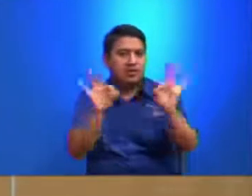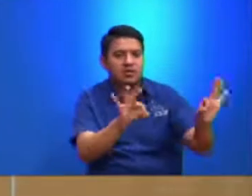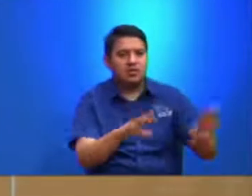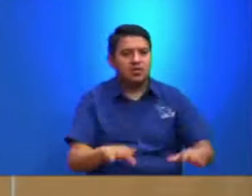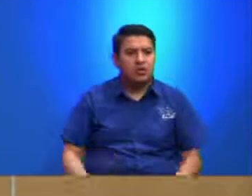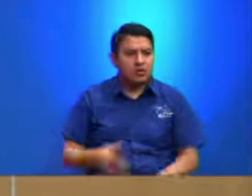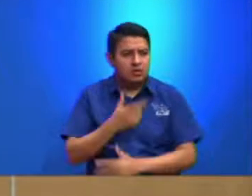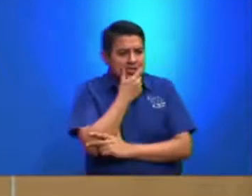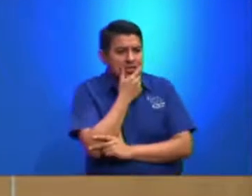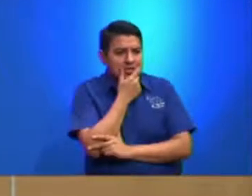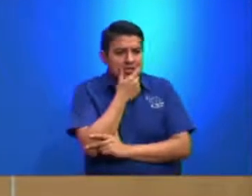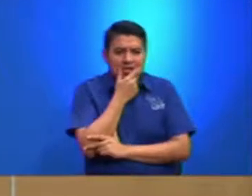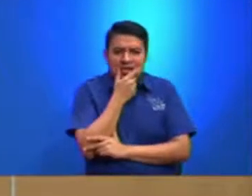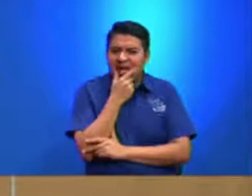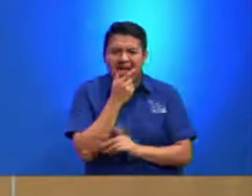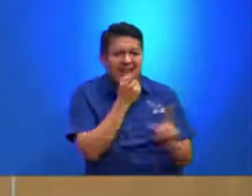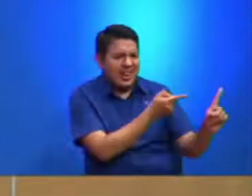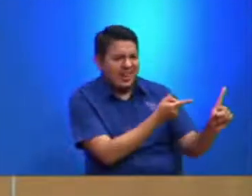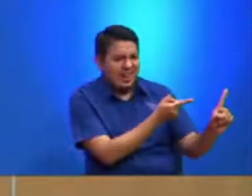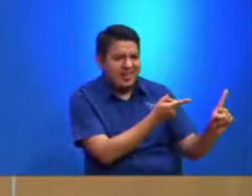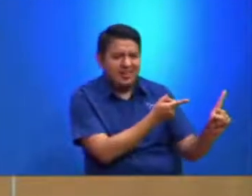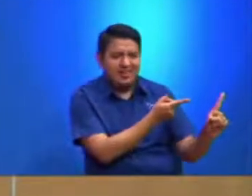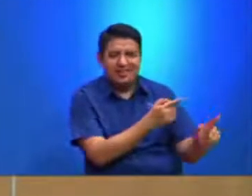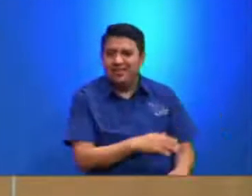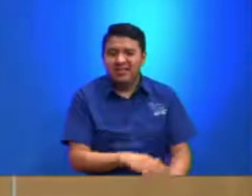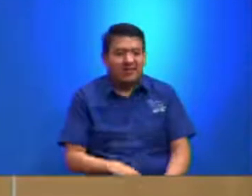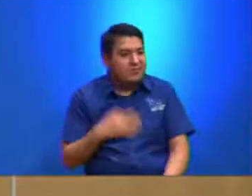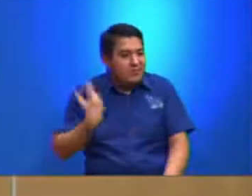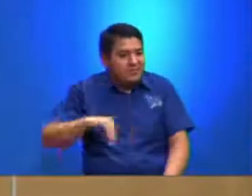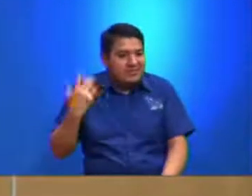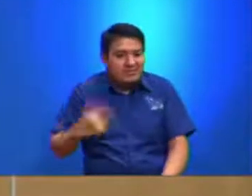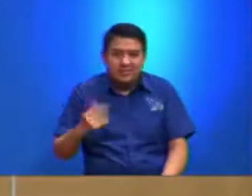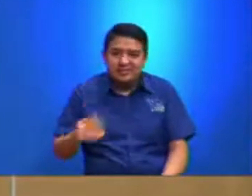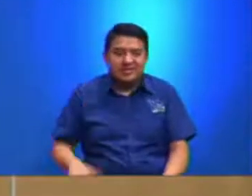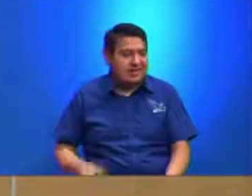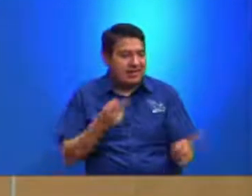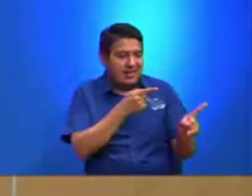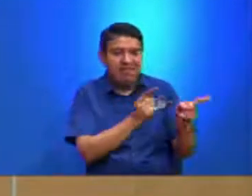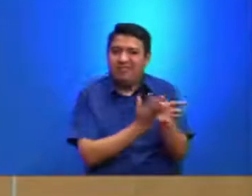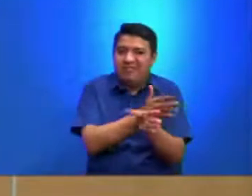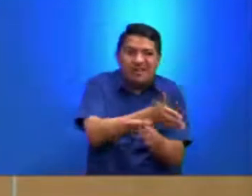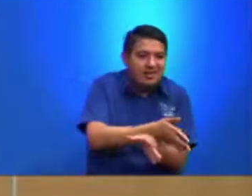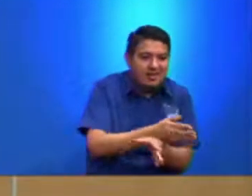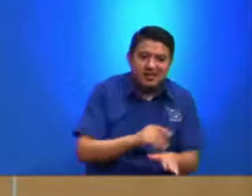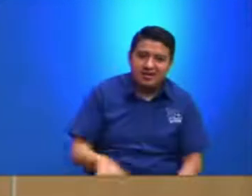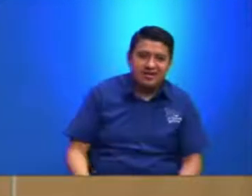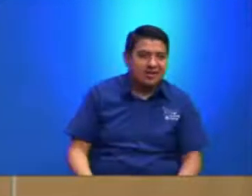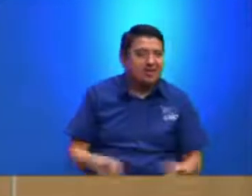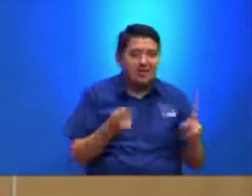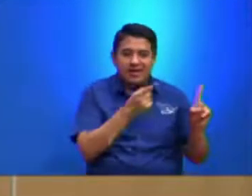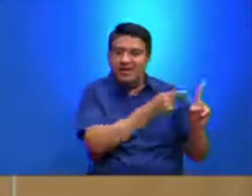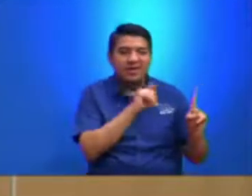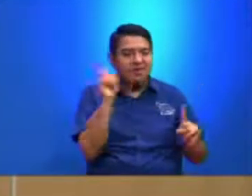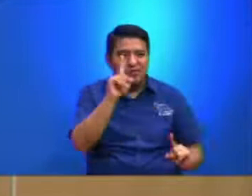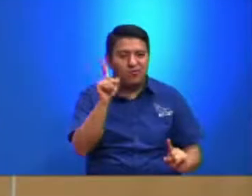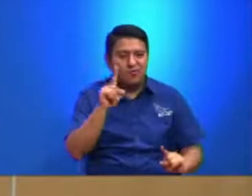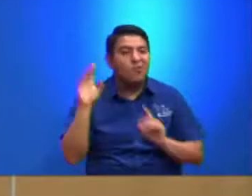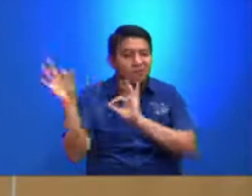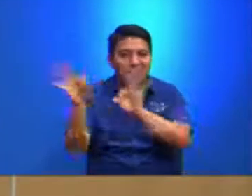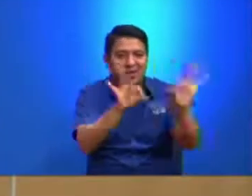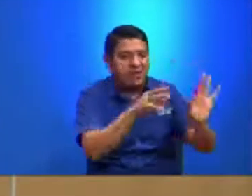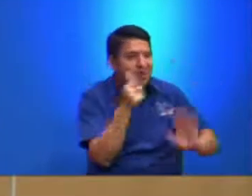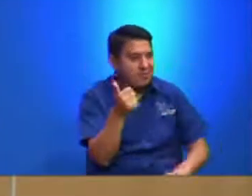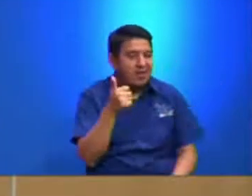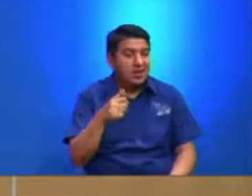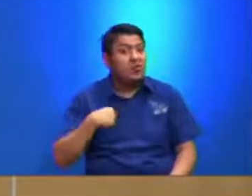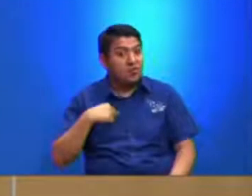nada. Ya en la calle. Pero es que hace años que me pusieron aquí. Y a usted también. Usted se